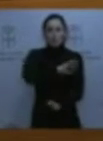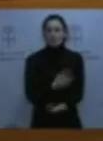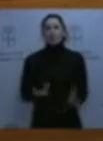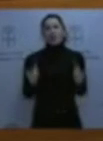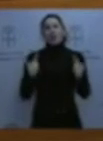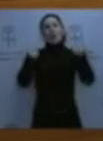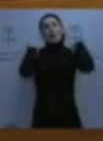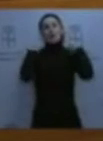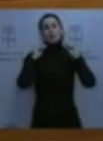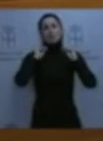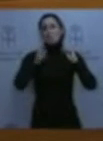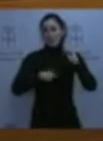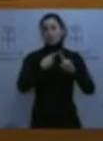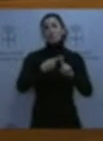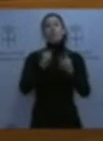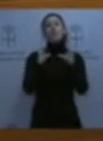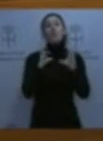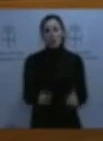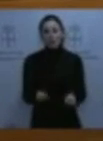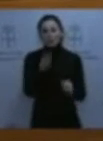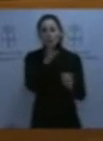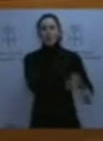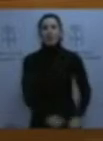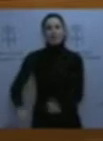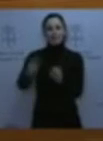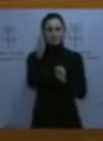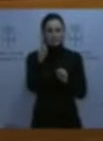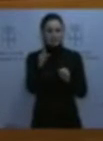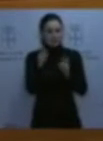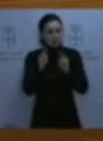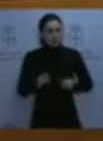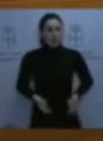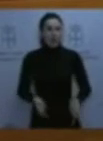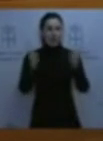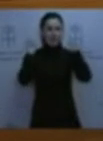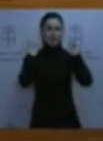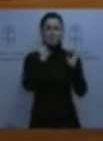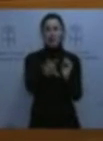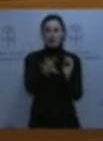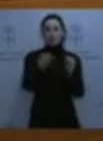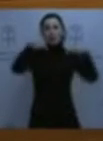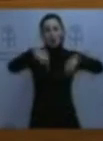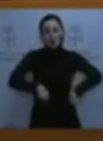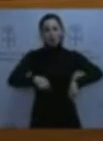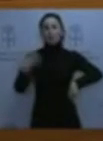incluso a las que asesinaron, defendiendo los derechos y libertades de un país, también hoy